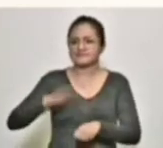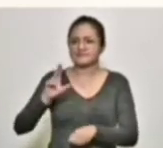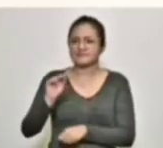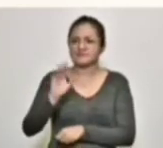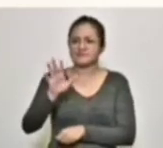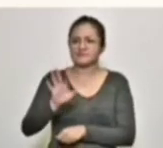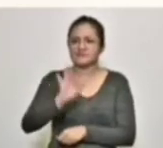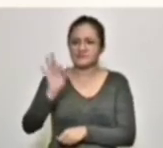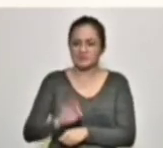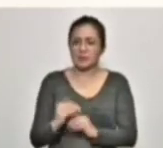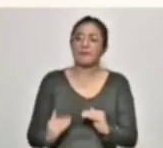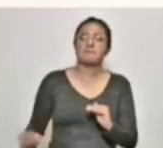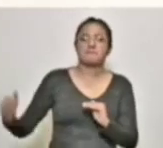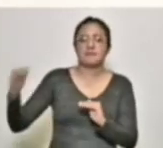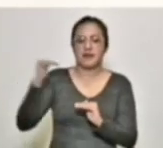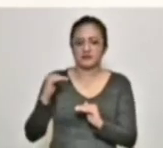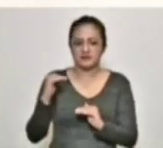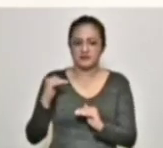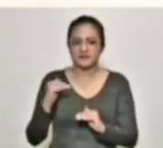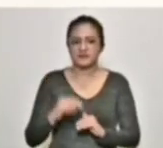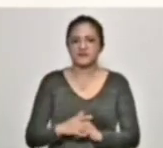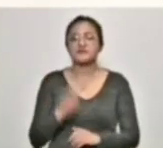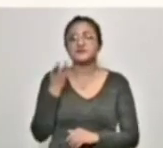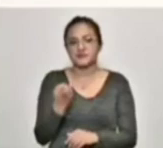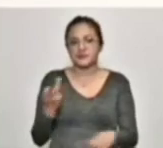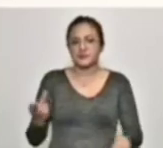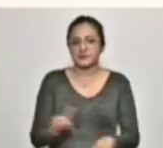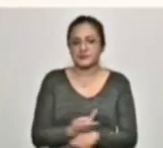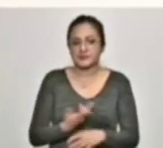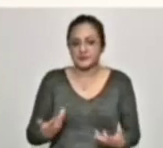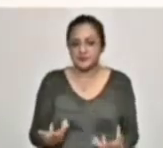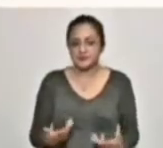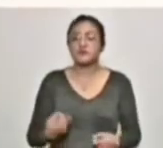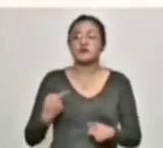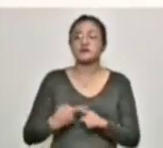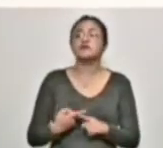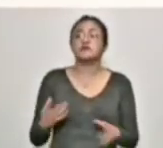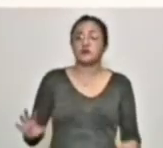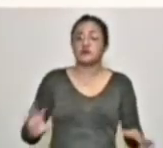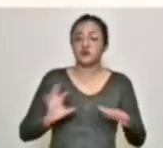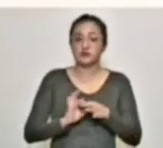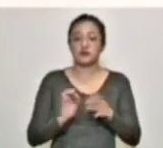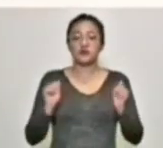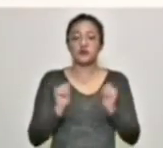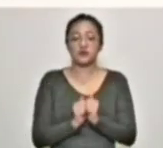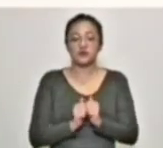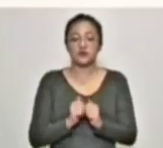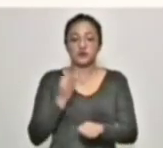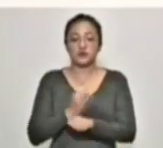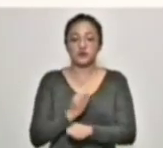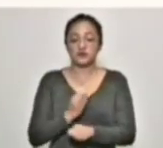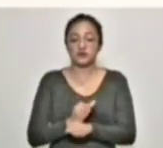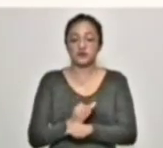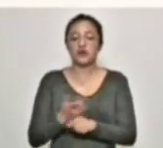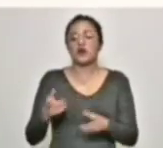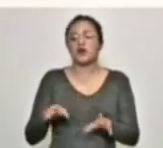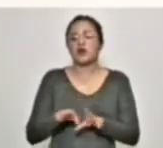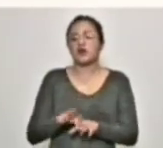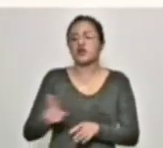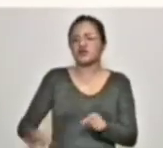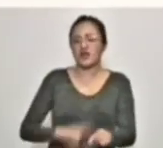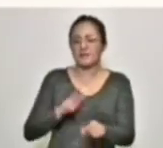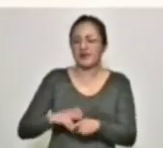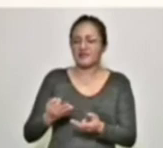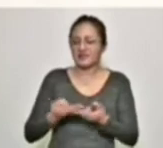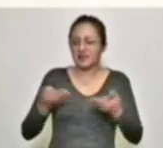85% por encima del promedio. Esto significa que se conjunta, por un lado, la erosión natural